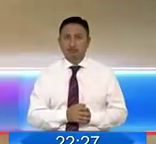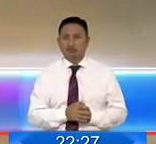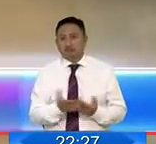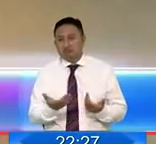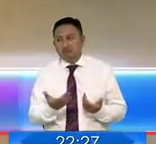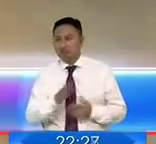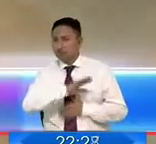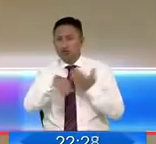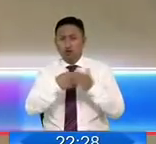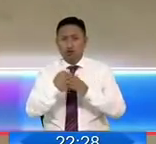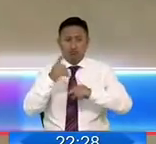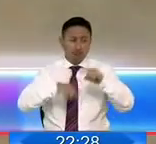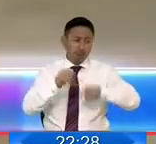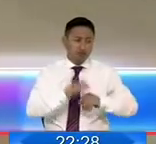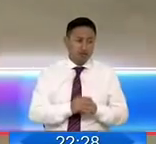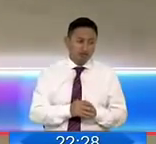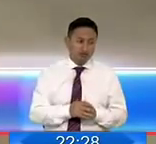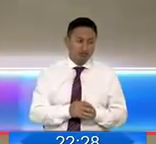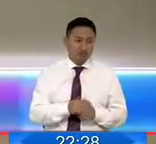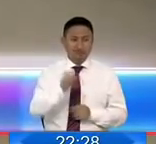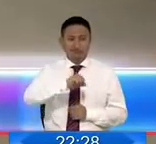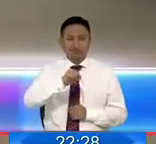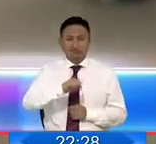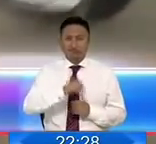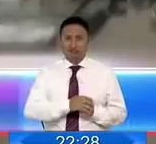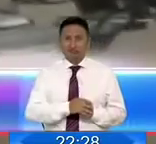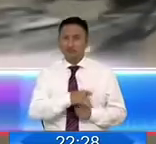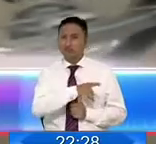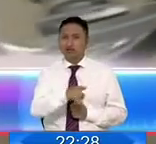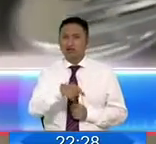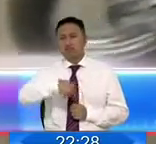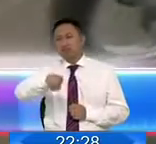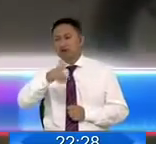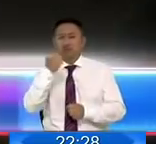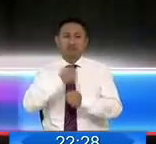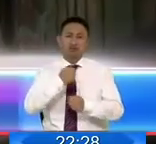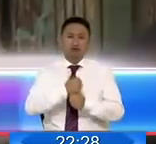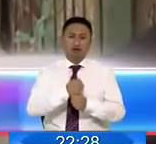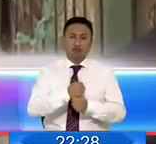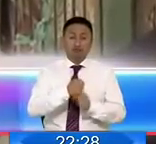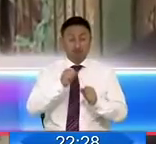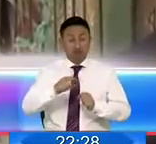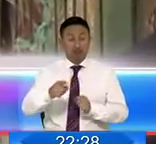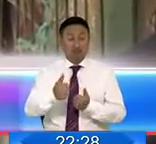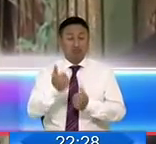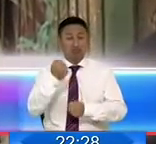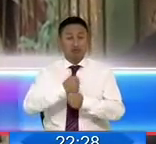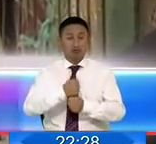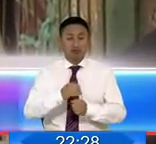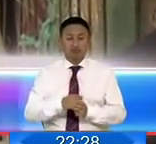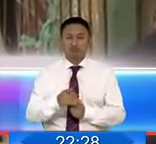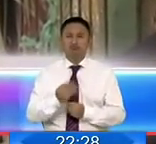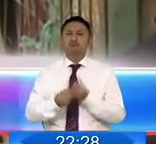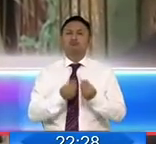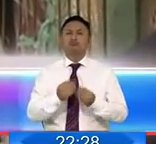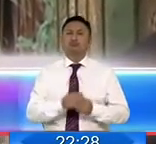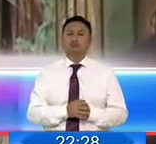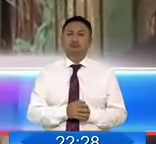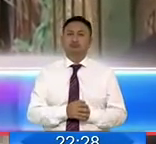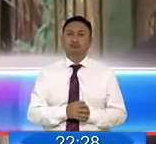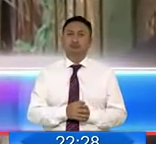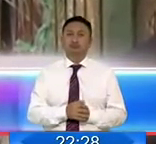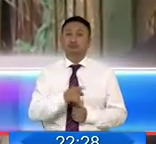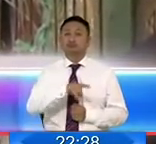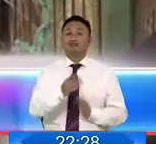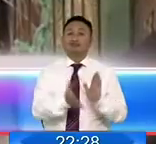amigable con todo. Sí, bastante, salía por todos lados a trabajar. Un hombre trabajador. ¿Y a qué se dedicaba? La